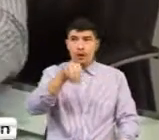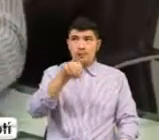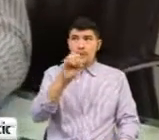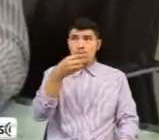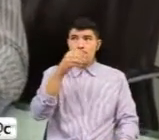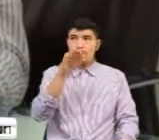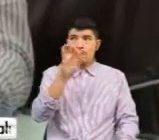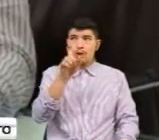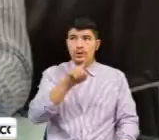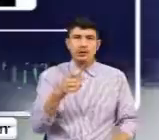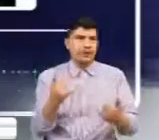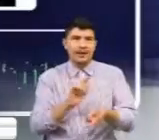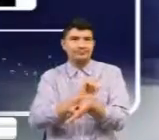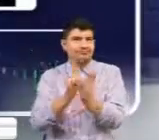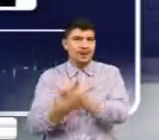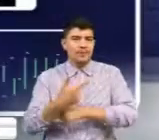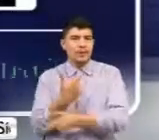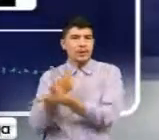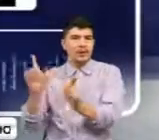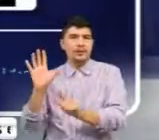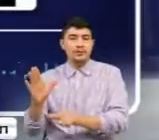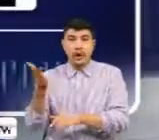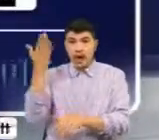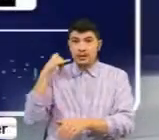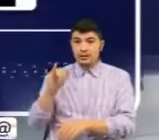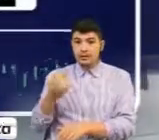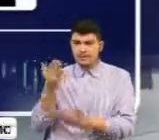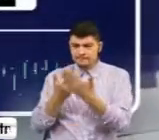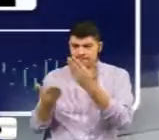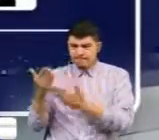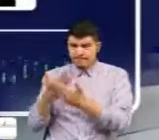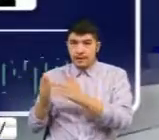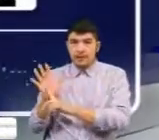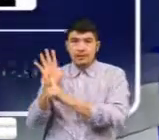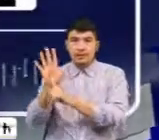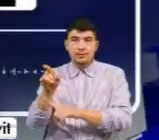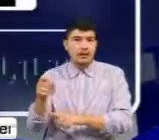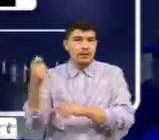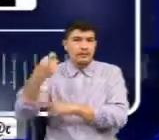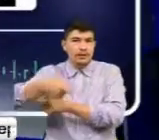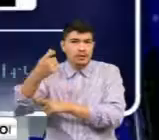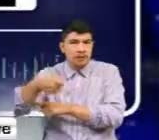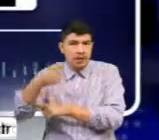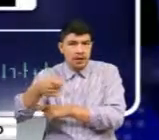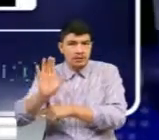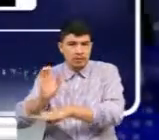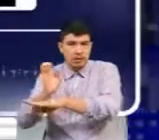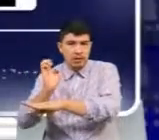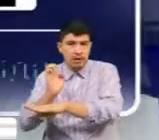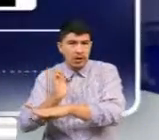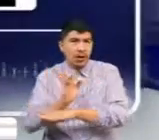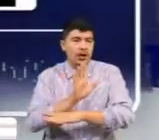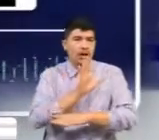giovanni rodríguez avellaneda el juez en un análisis muy serio y muy ponderado demostró que ni la fiscalía ni mucho